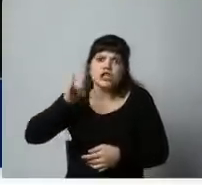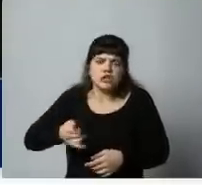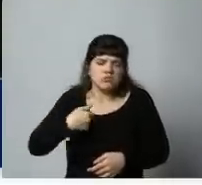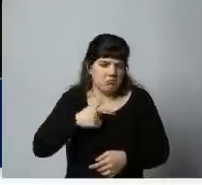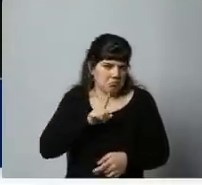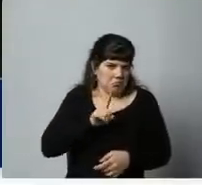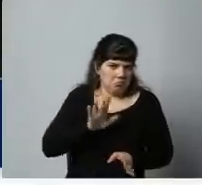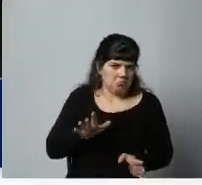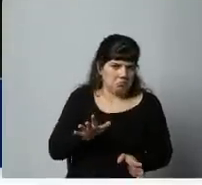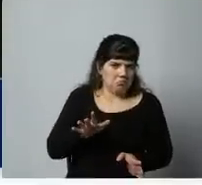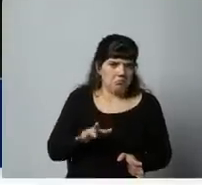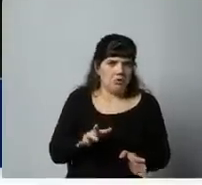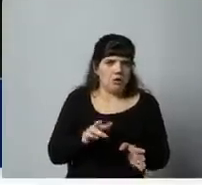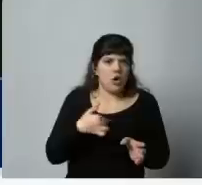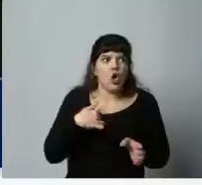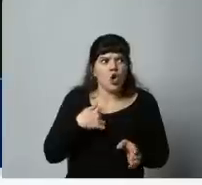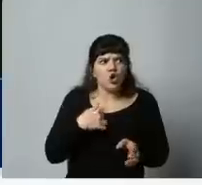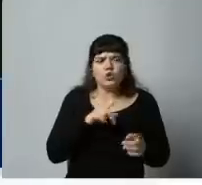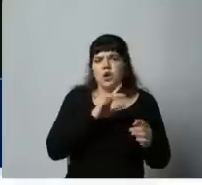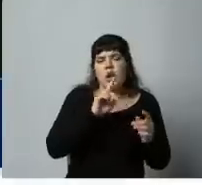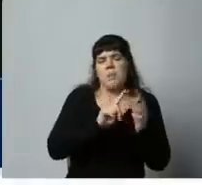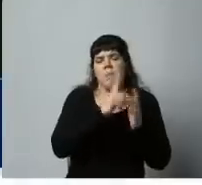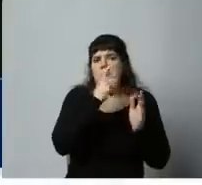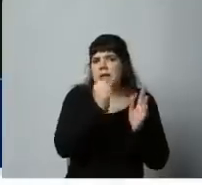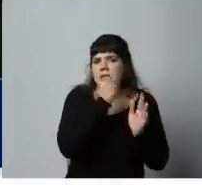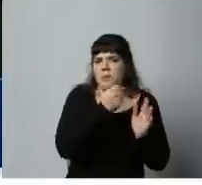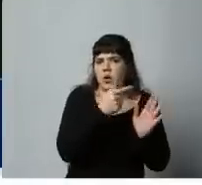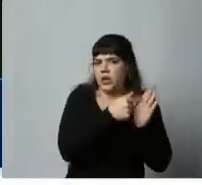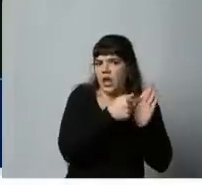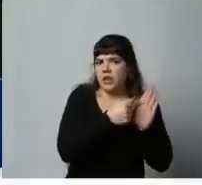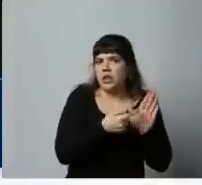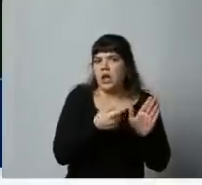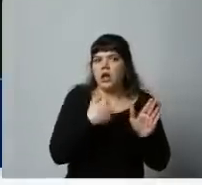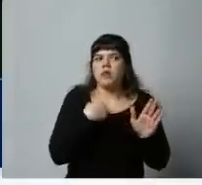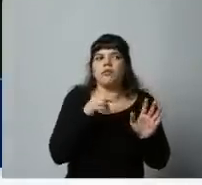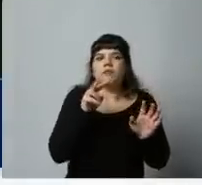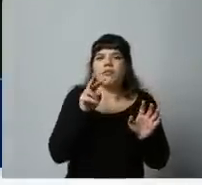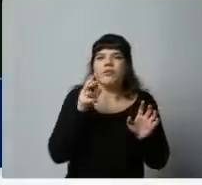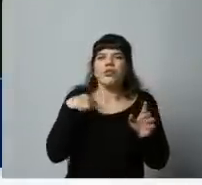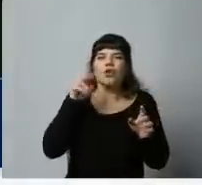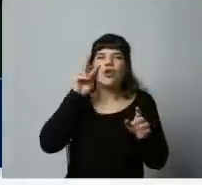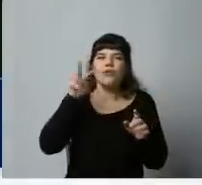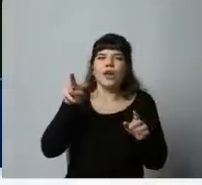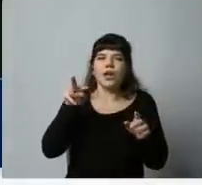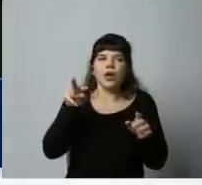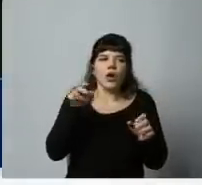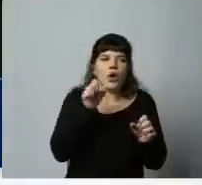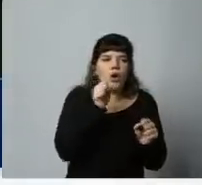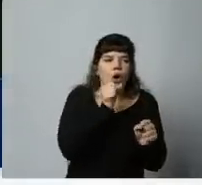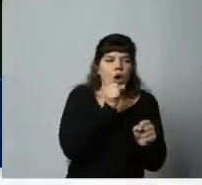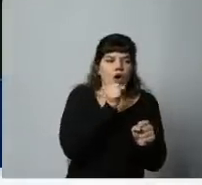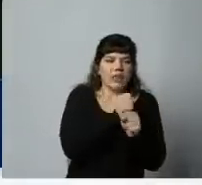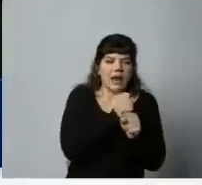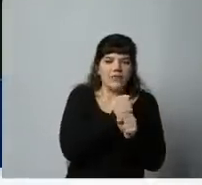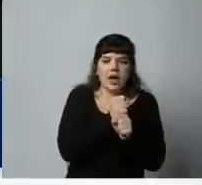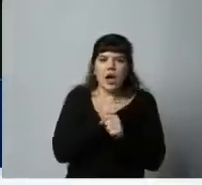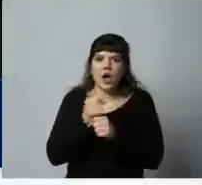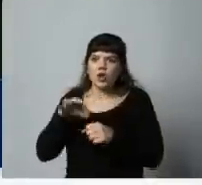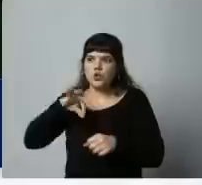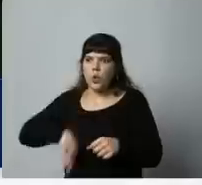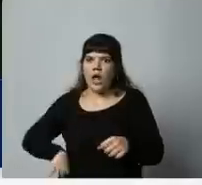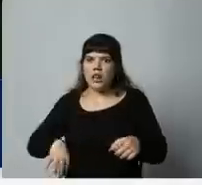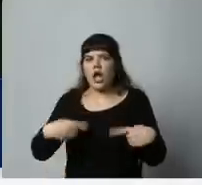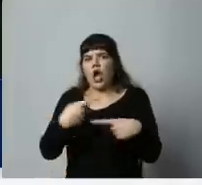punto importante nosotros no vemos no vemos una oposición entre el trabajo y el salario es más hay